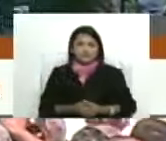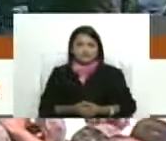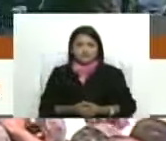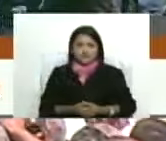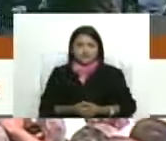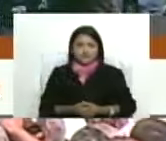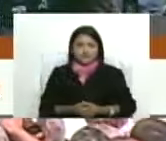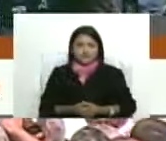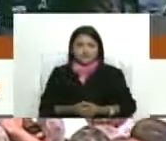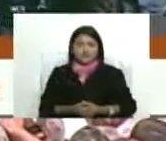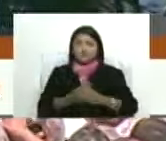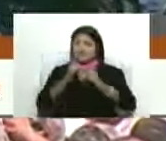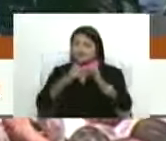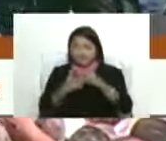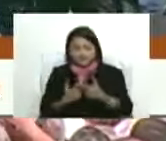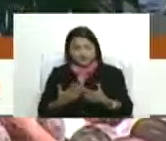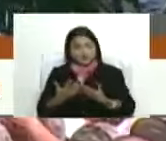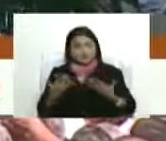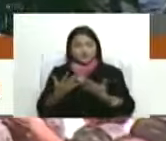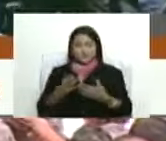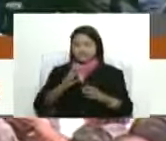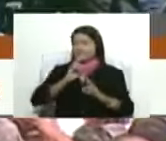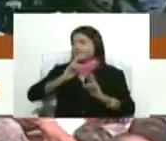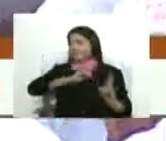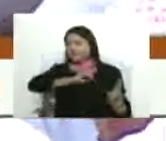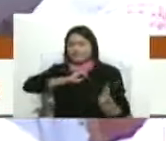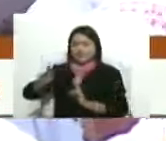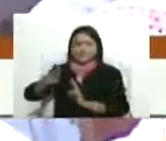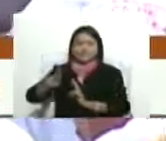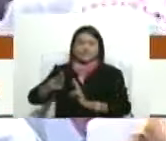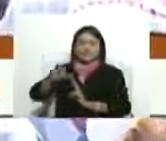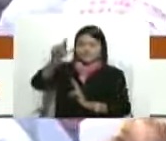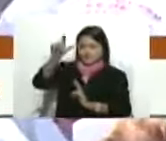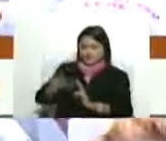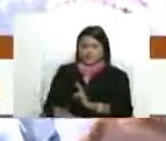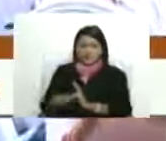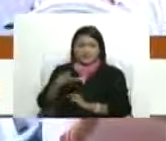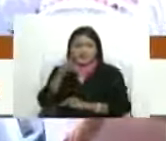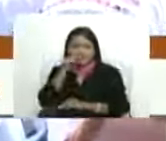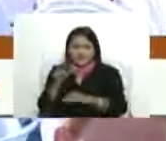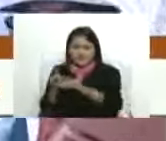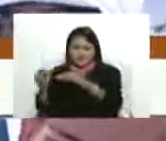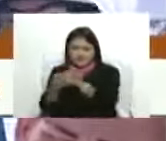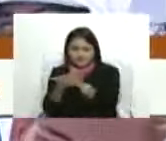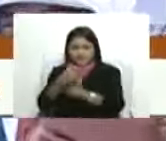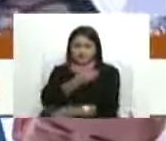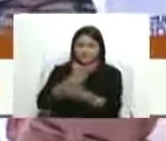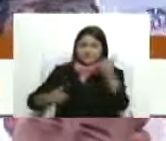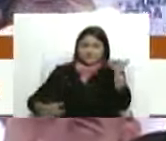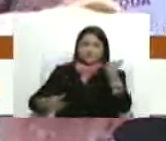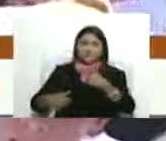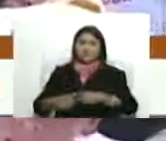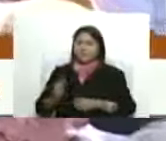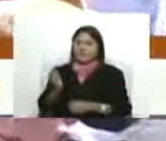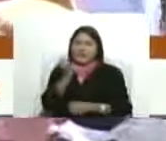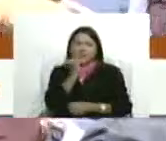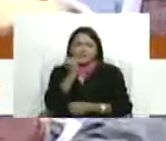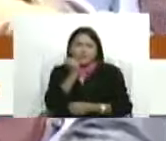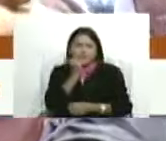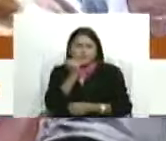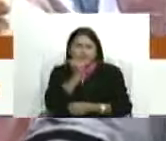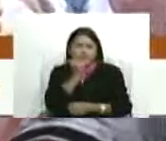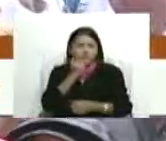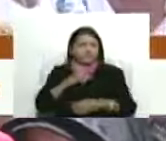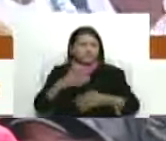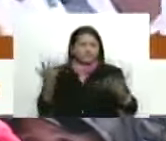la respuesta del arrodillado a la ex móvil fue la grosería fue